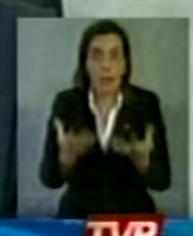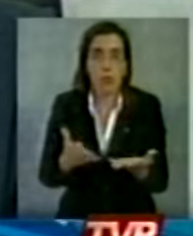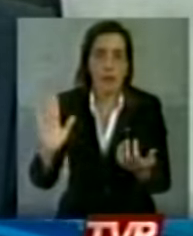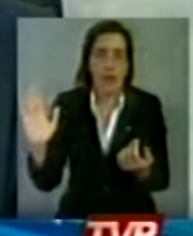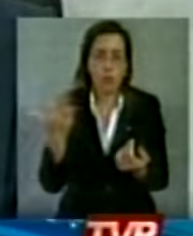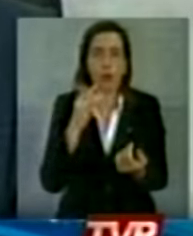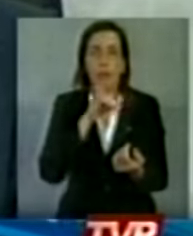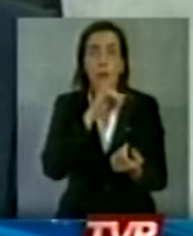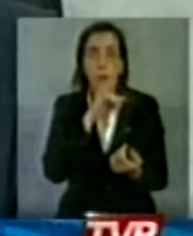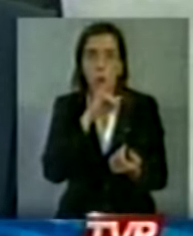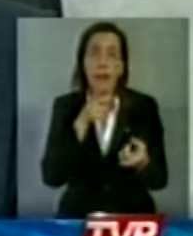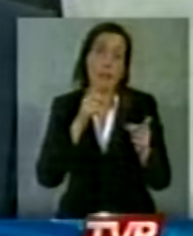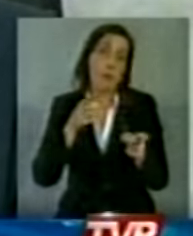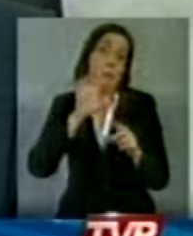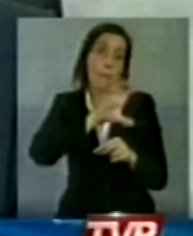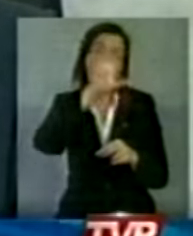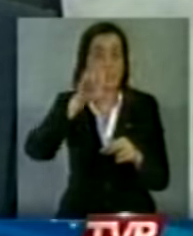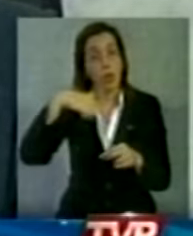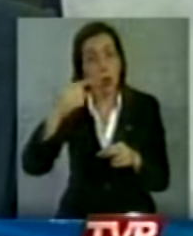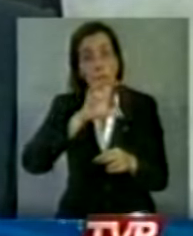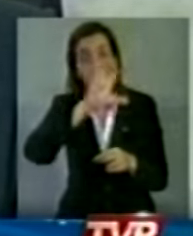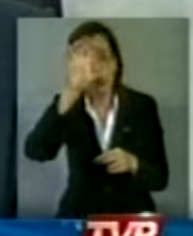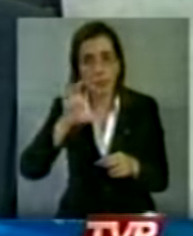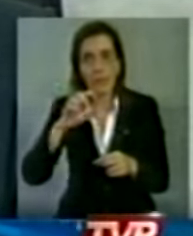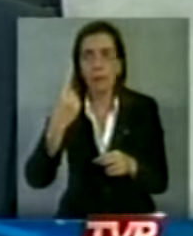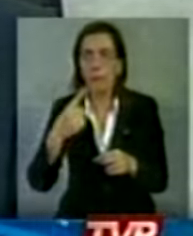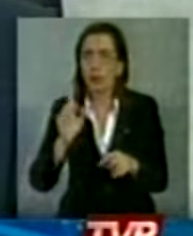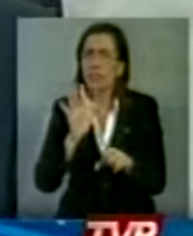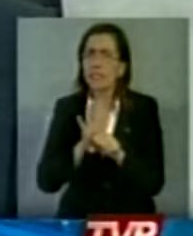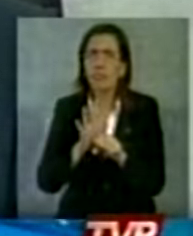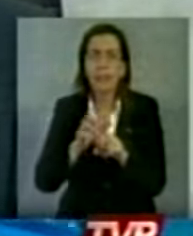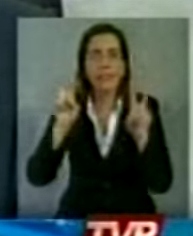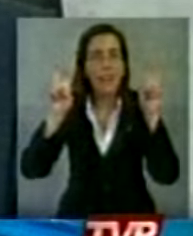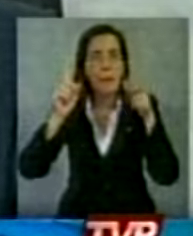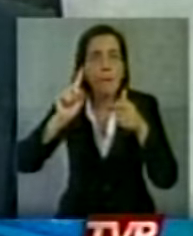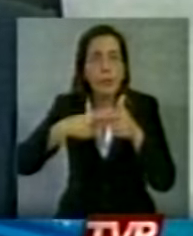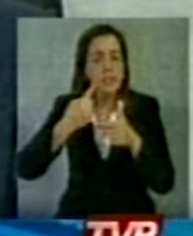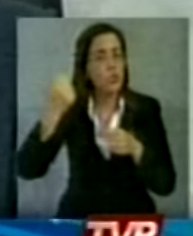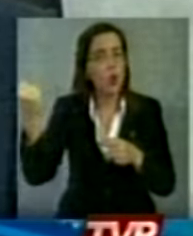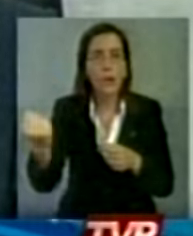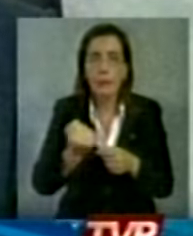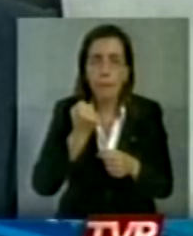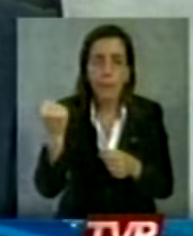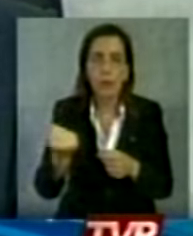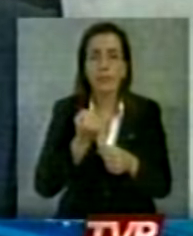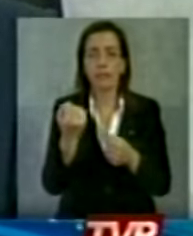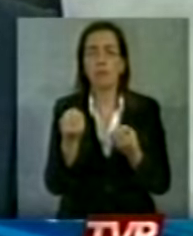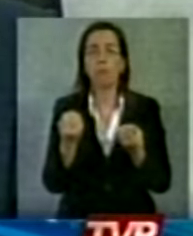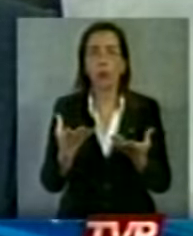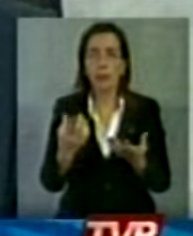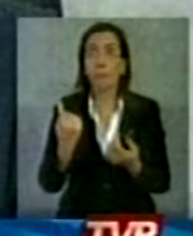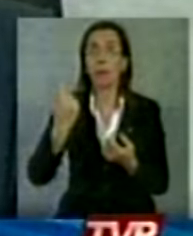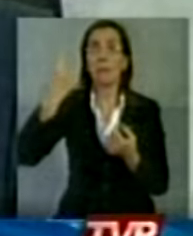ingreso de las provincias involucradas, sino en toda su dimensión política, como una primera